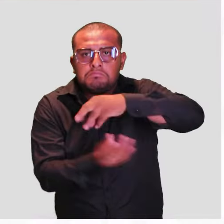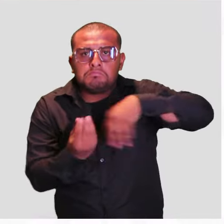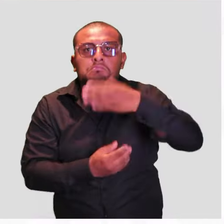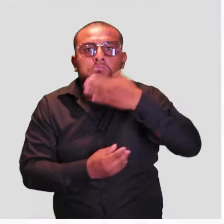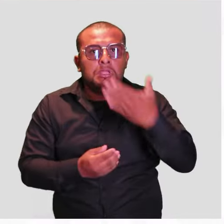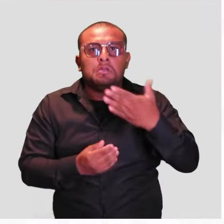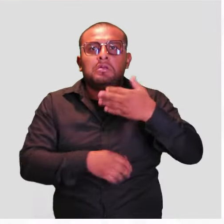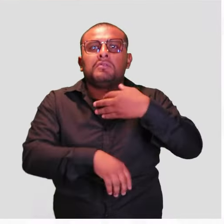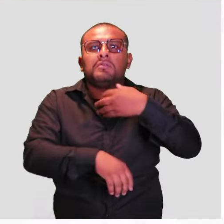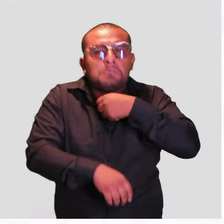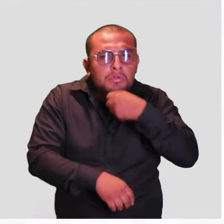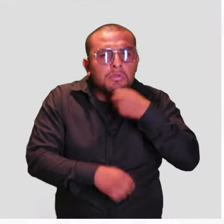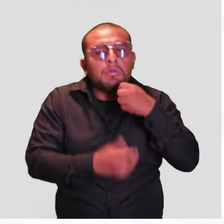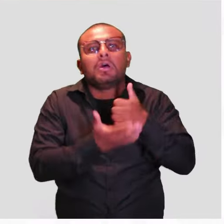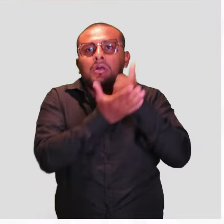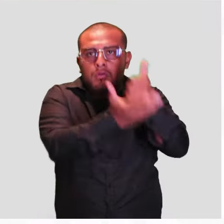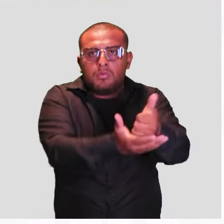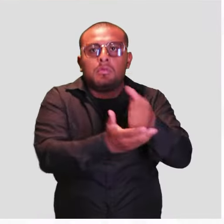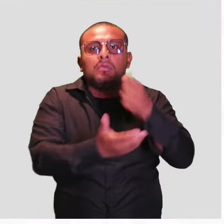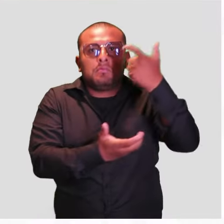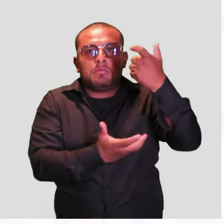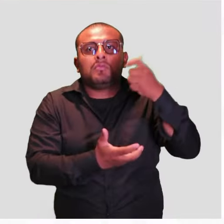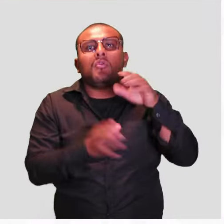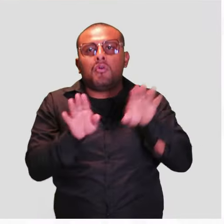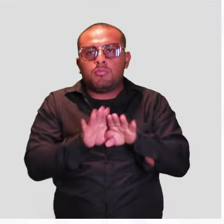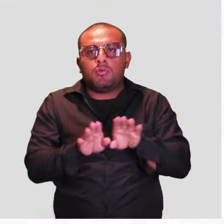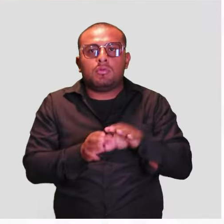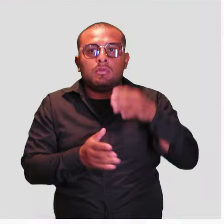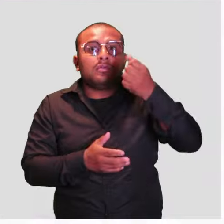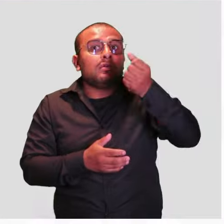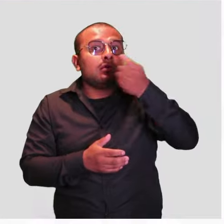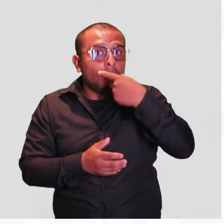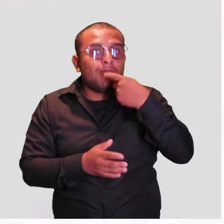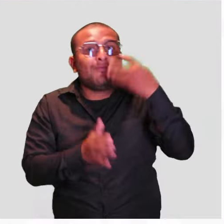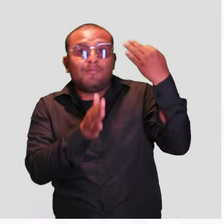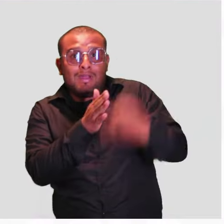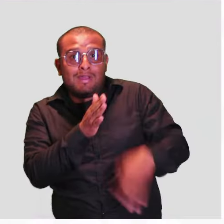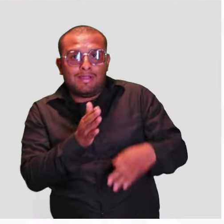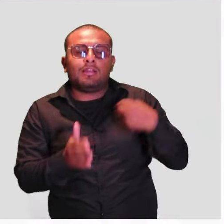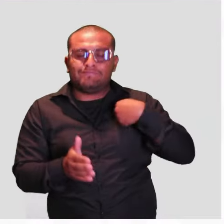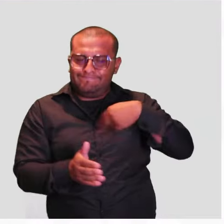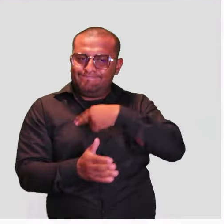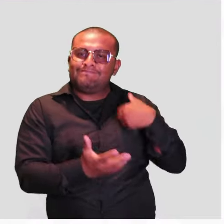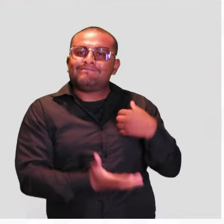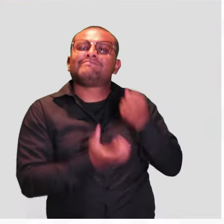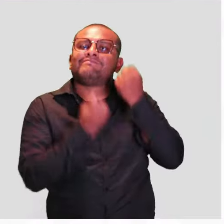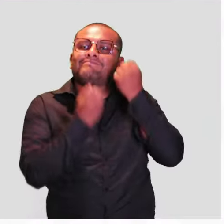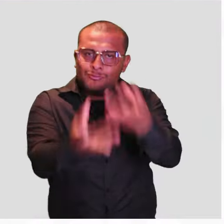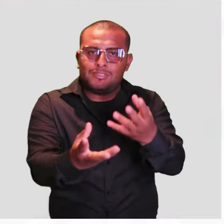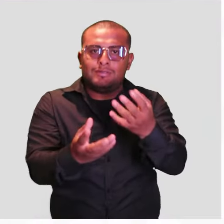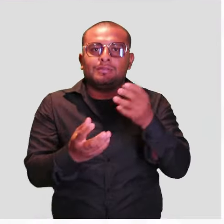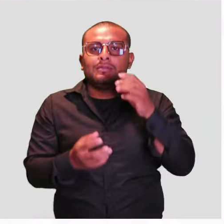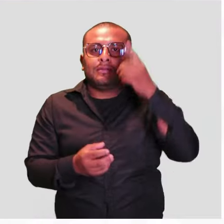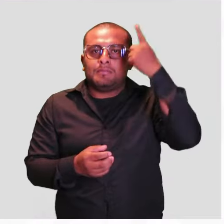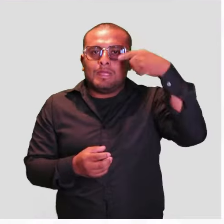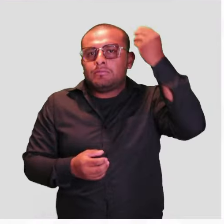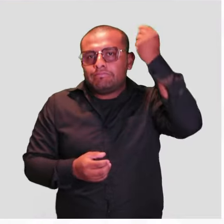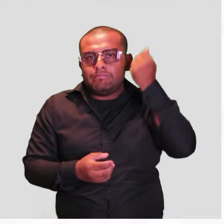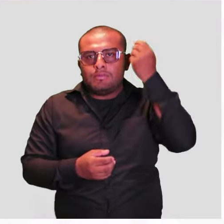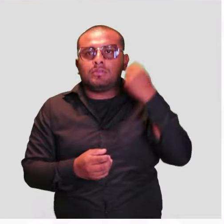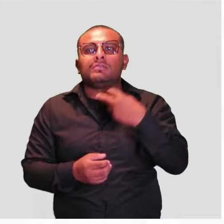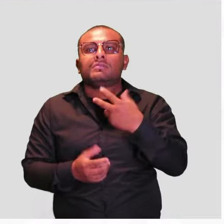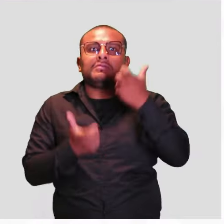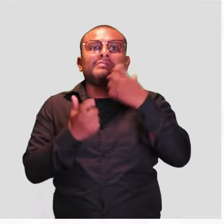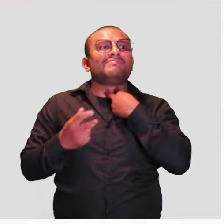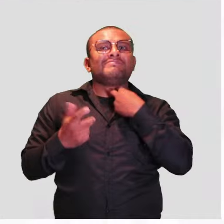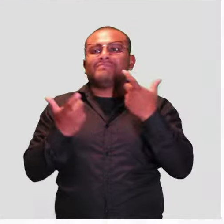adultos mayores, los vamos a apoyar con el medicamento que les hace falta para que su pensión no se les vaya en ese gasto. Y aprovecho para